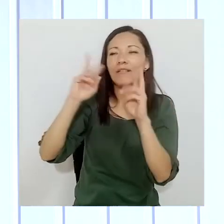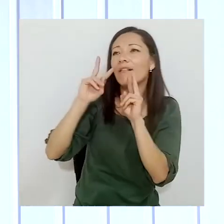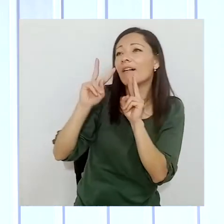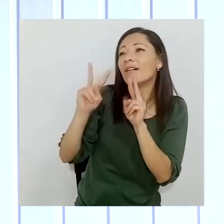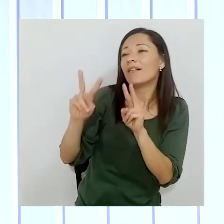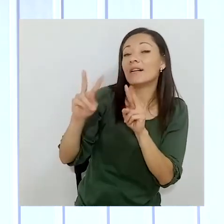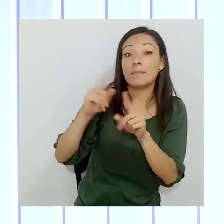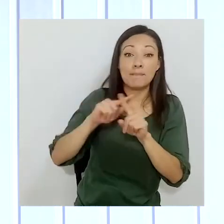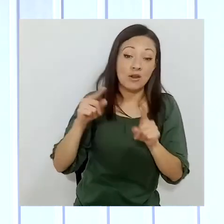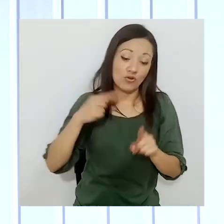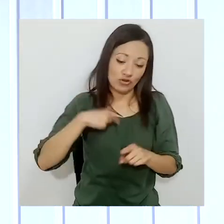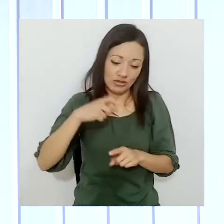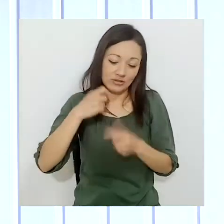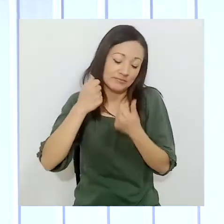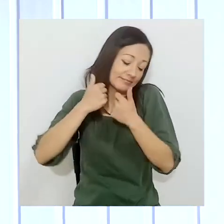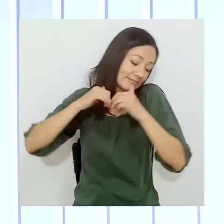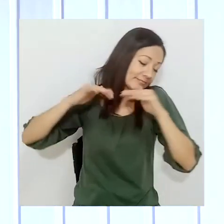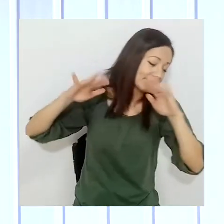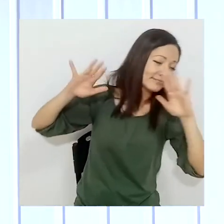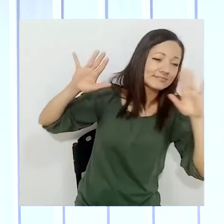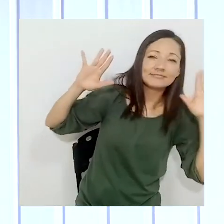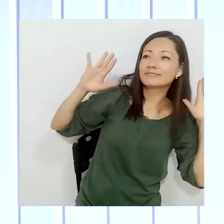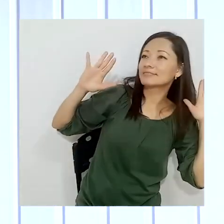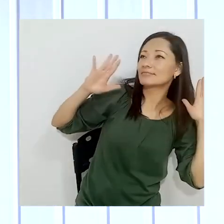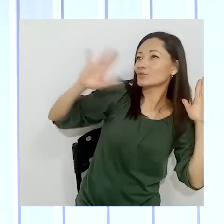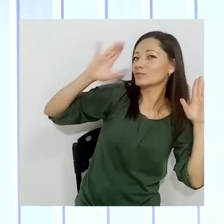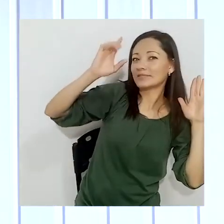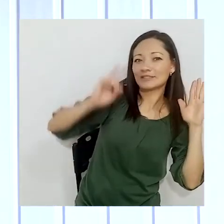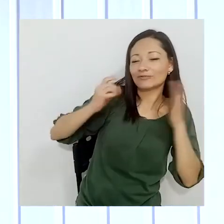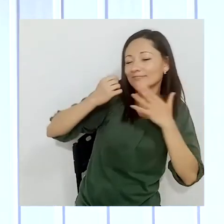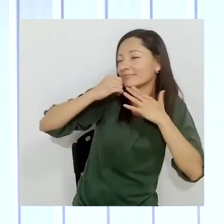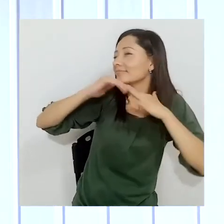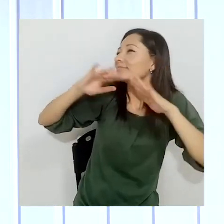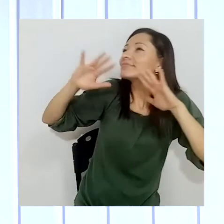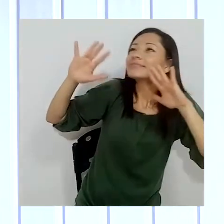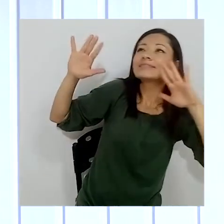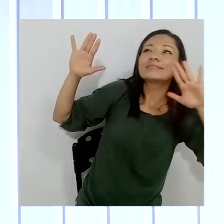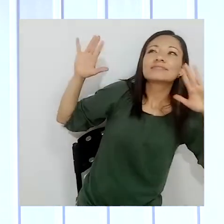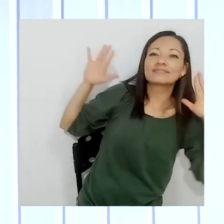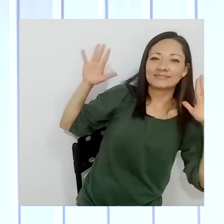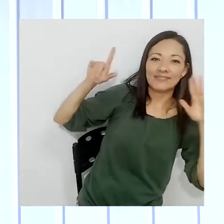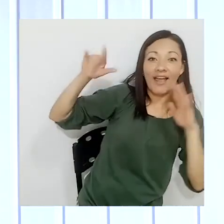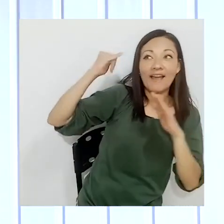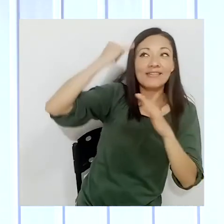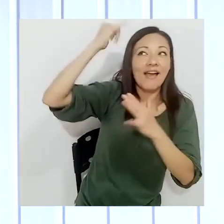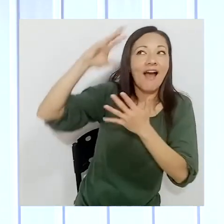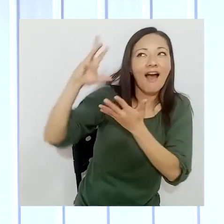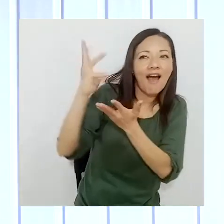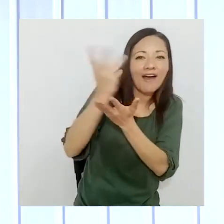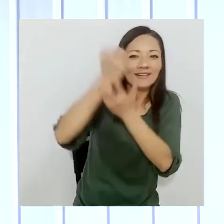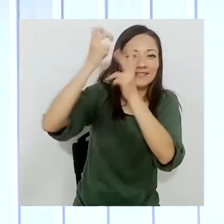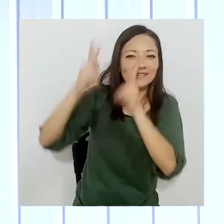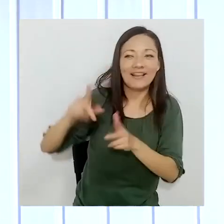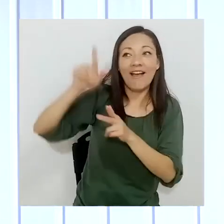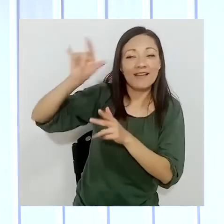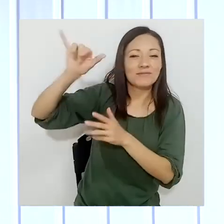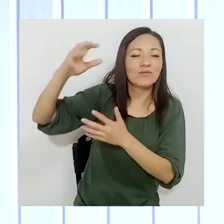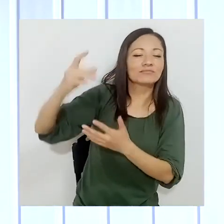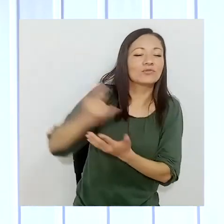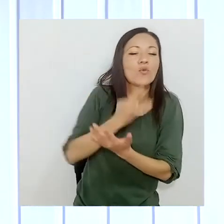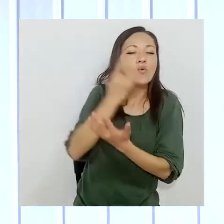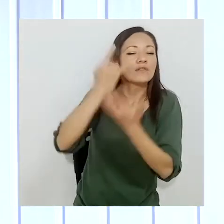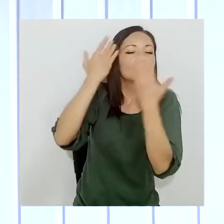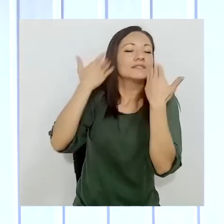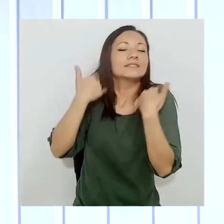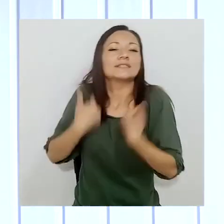obrar. Si nosotros lo dejamos. Él es el artista, déjelo. Déjelo. Él le